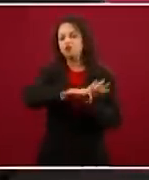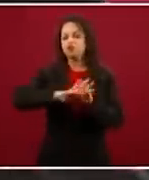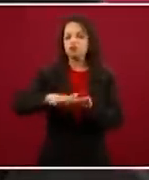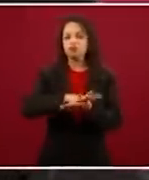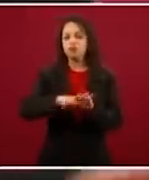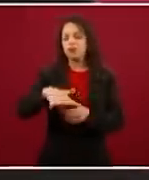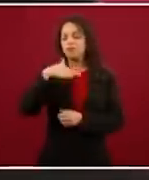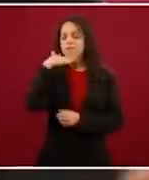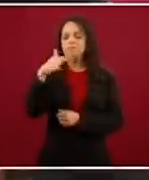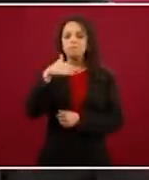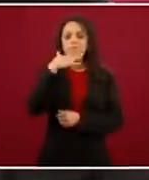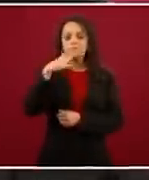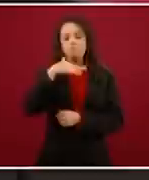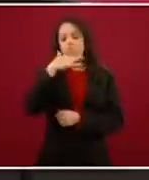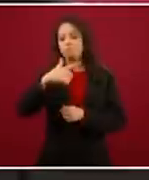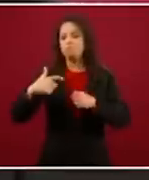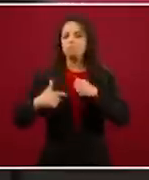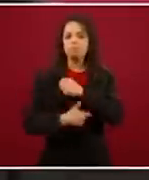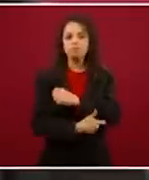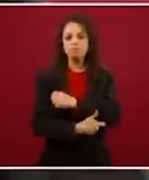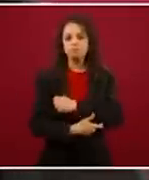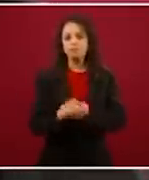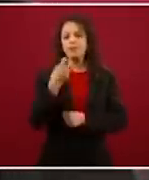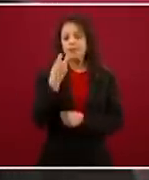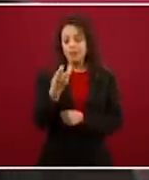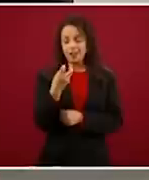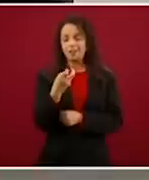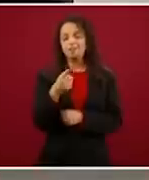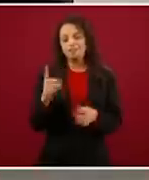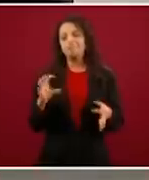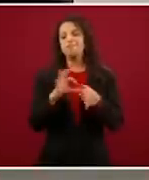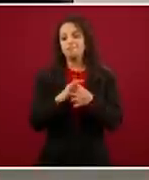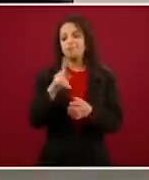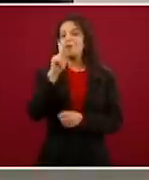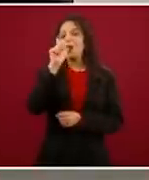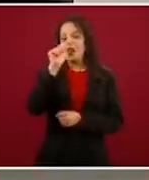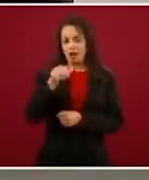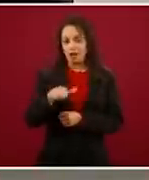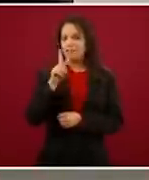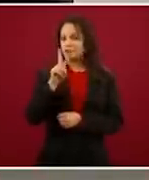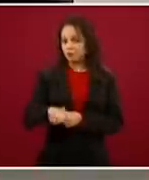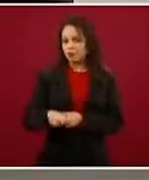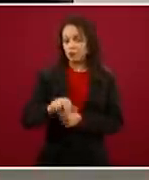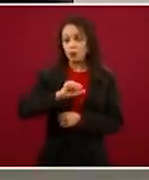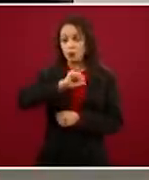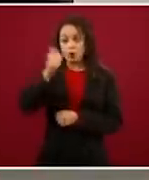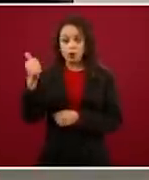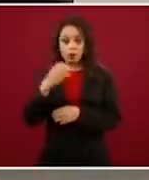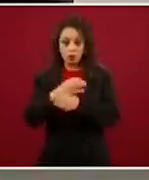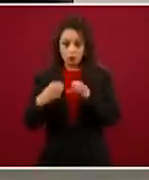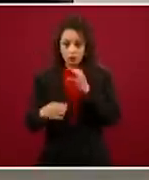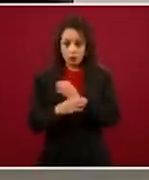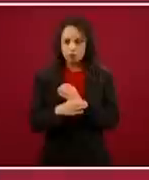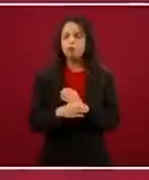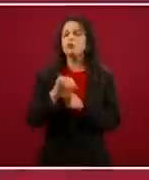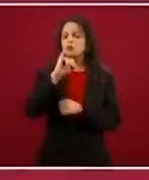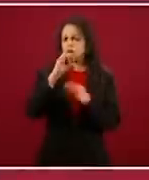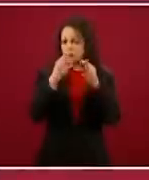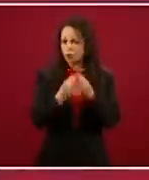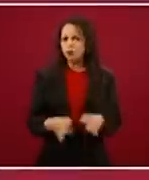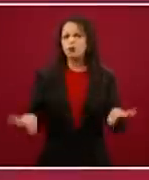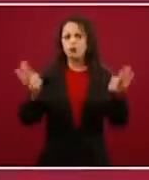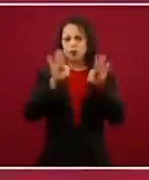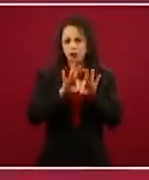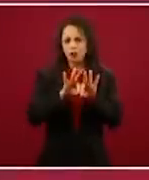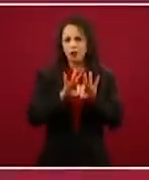Ese es el plan. Todo lo demás es importante, pero no deja